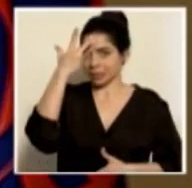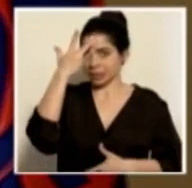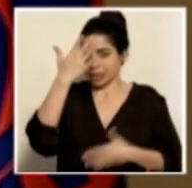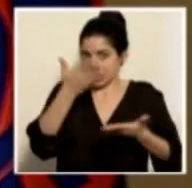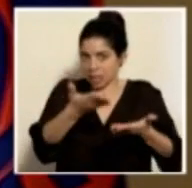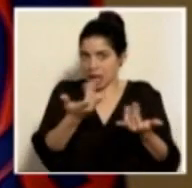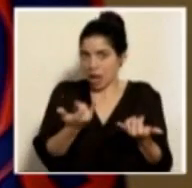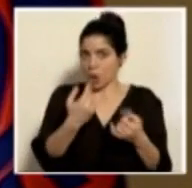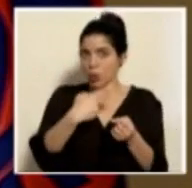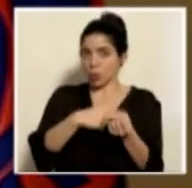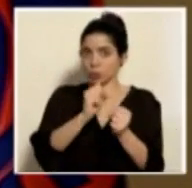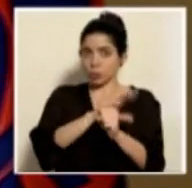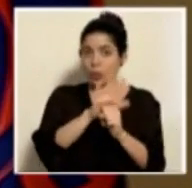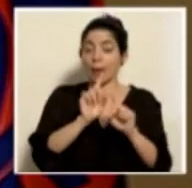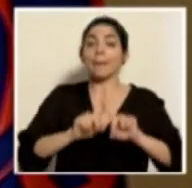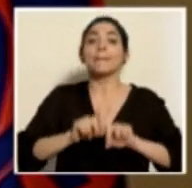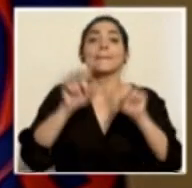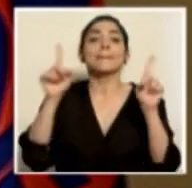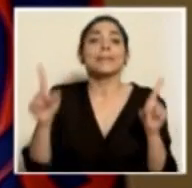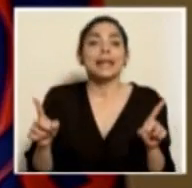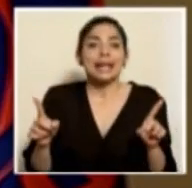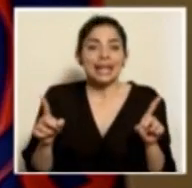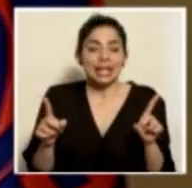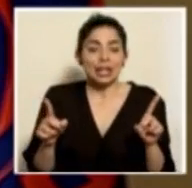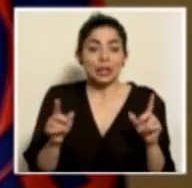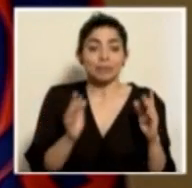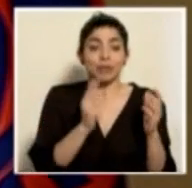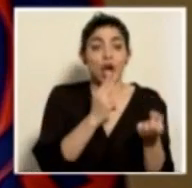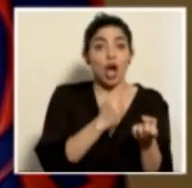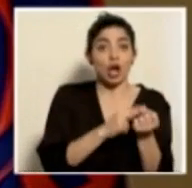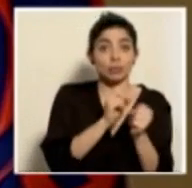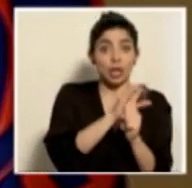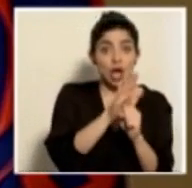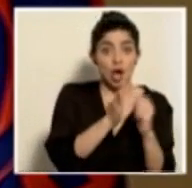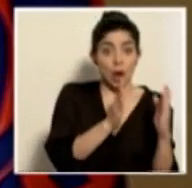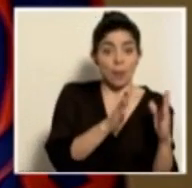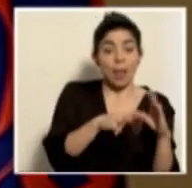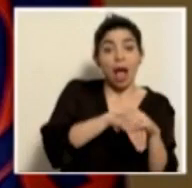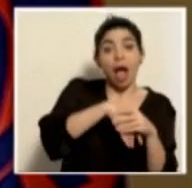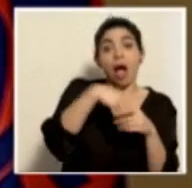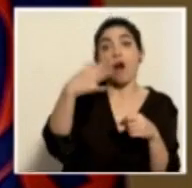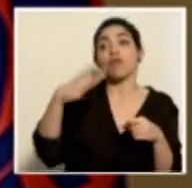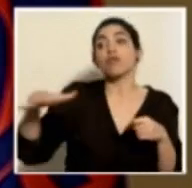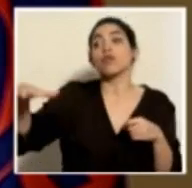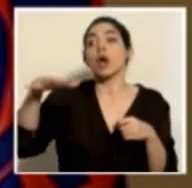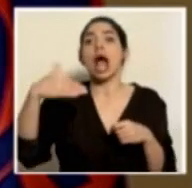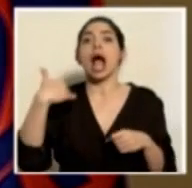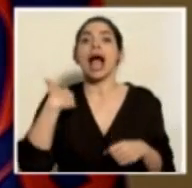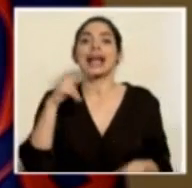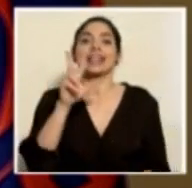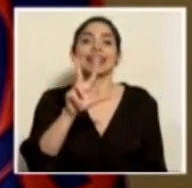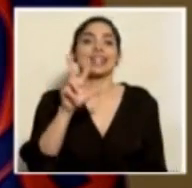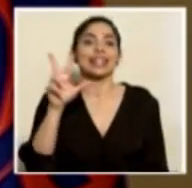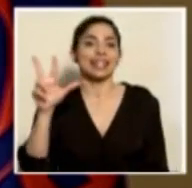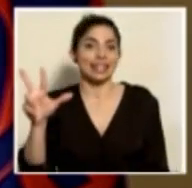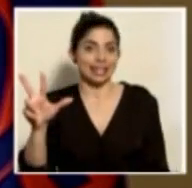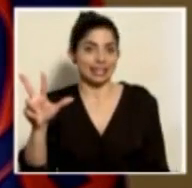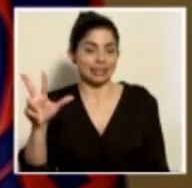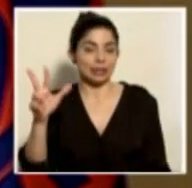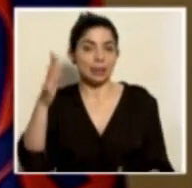internados en SEACO. Pero fuera de SEACO hay 33